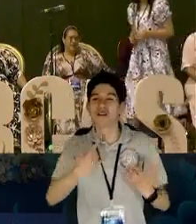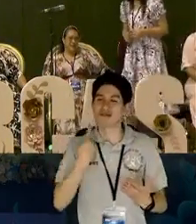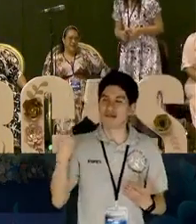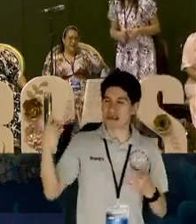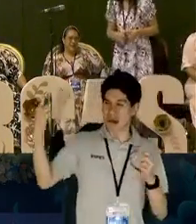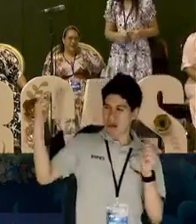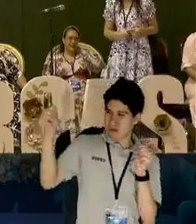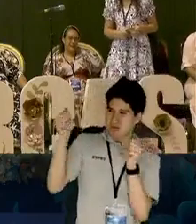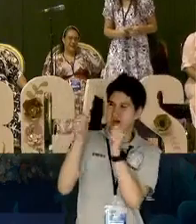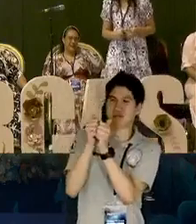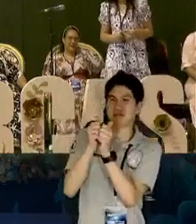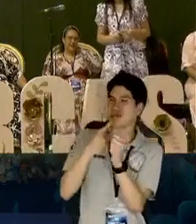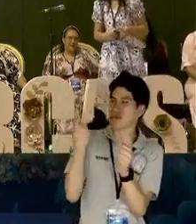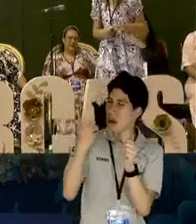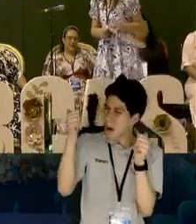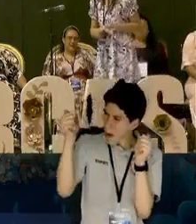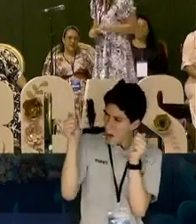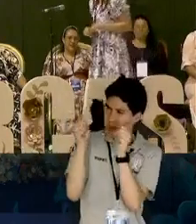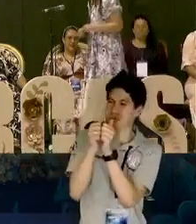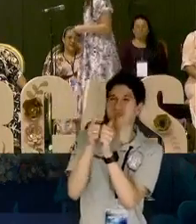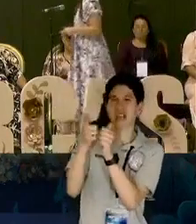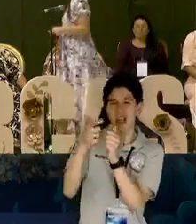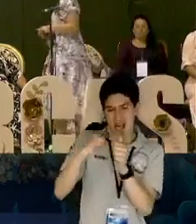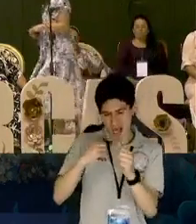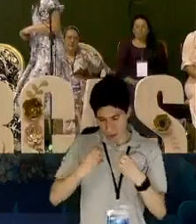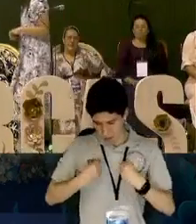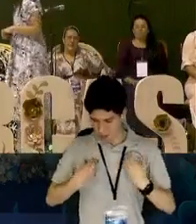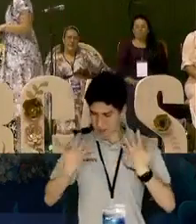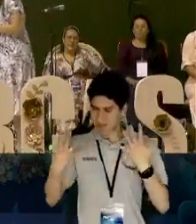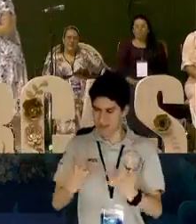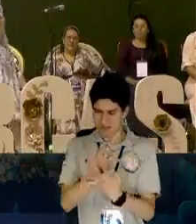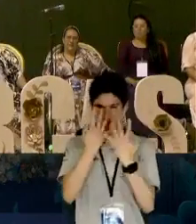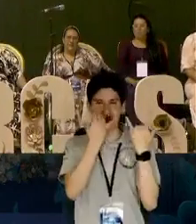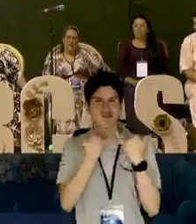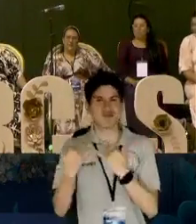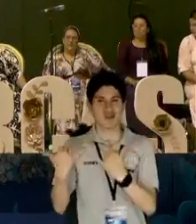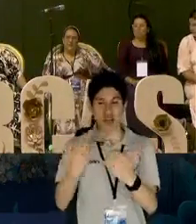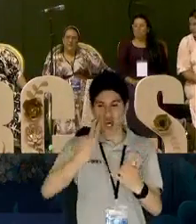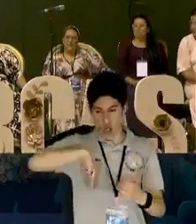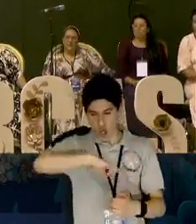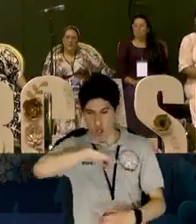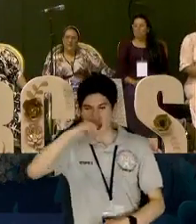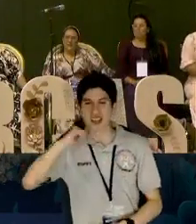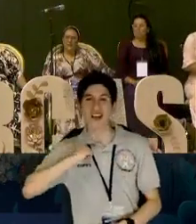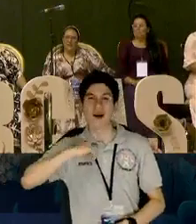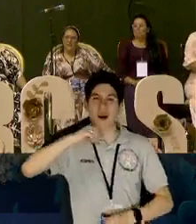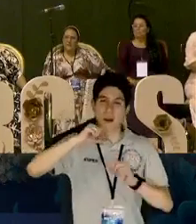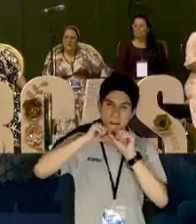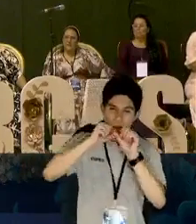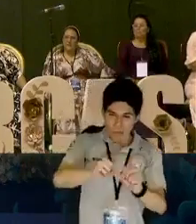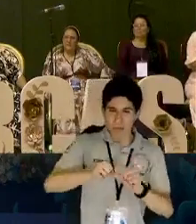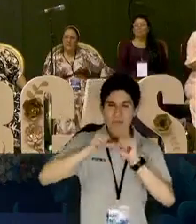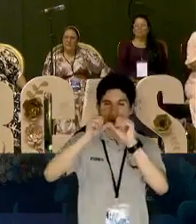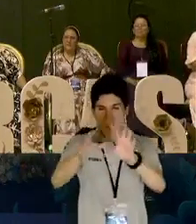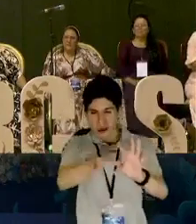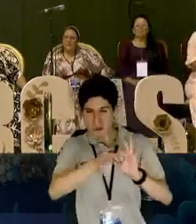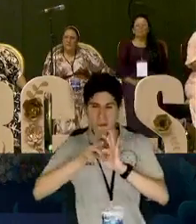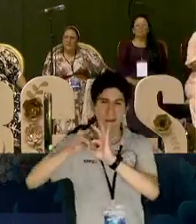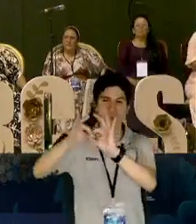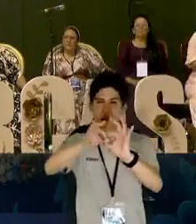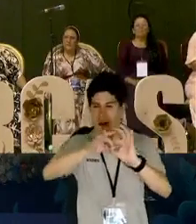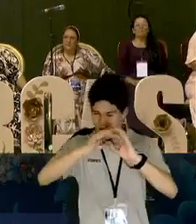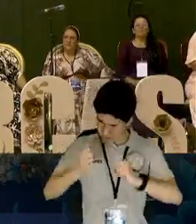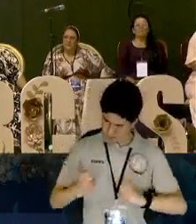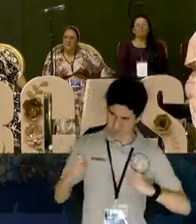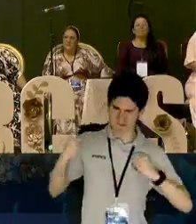y vida en abundancia, hay que permanecer en la unidad, hay que nutrirnos de la unidad, hay que crecer